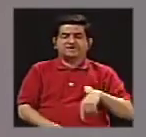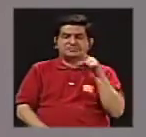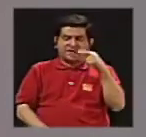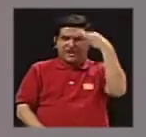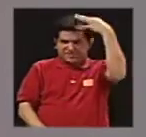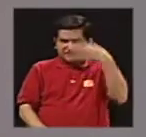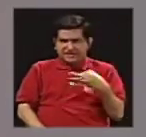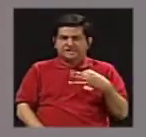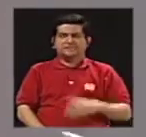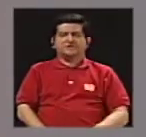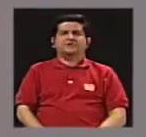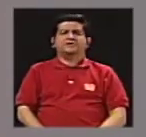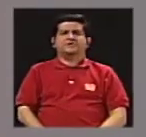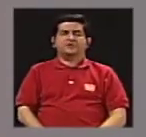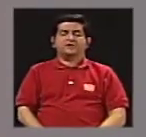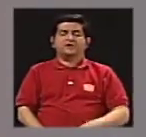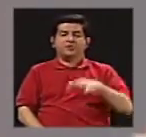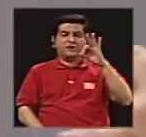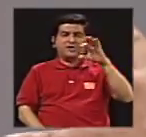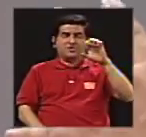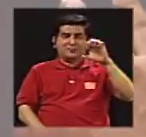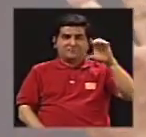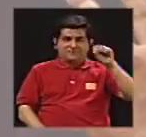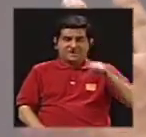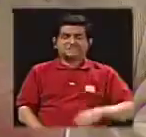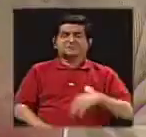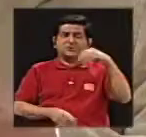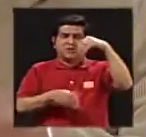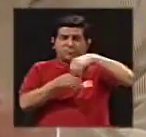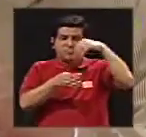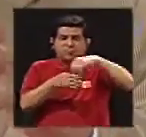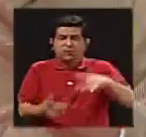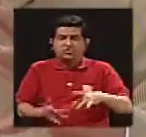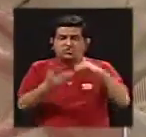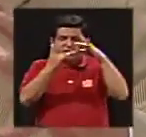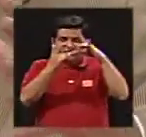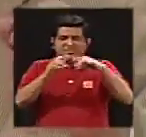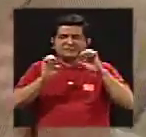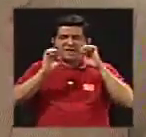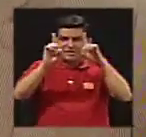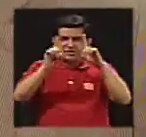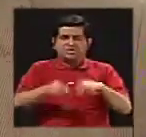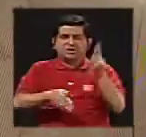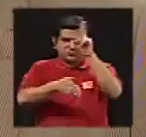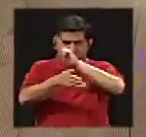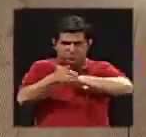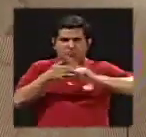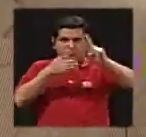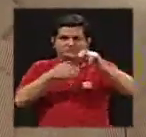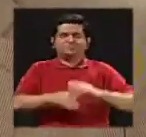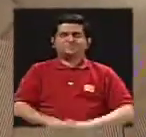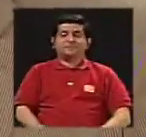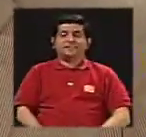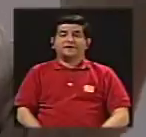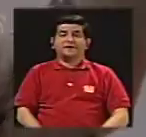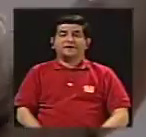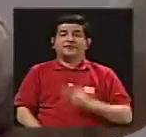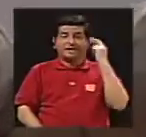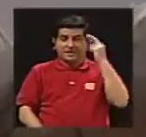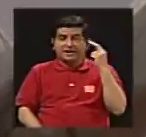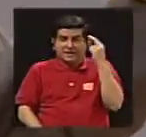posición y por otro el FES que es el fondo especial de de de educación de financiamiento de la educación superior que casualmente